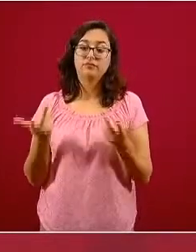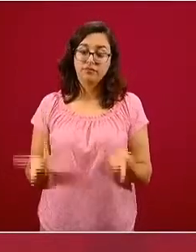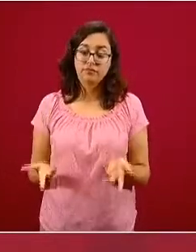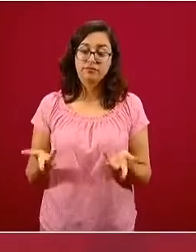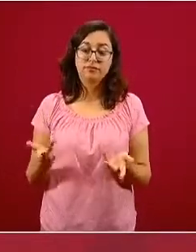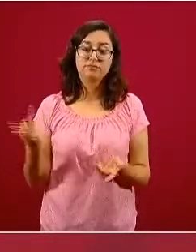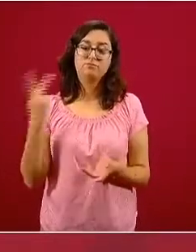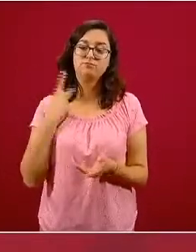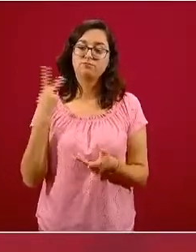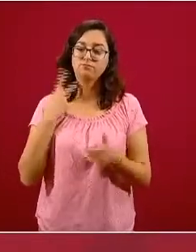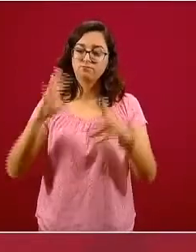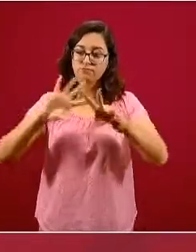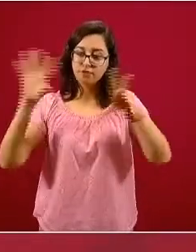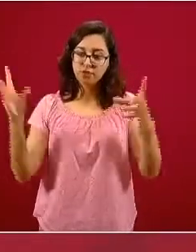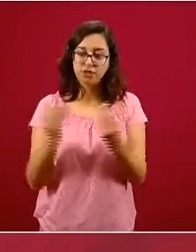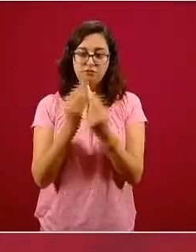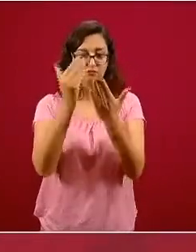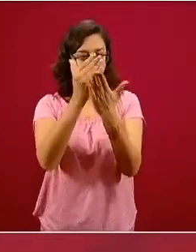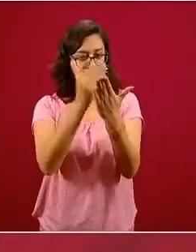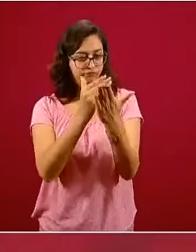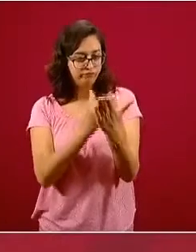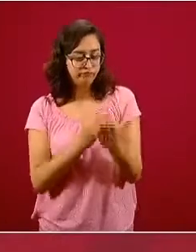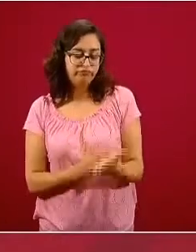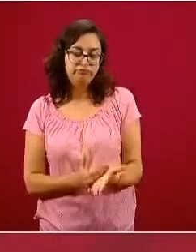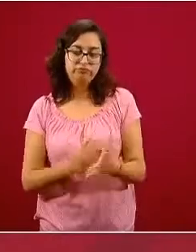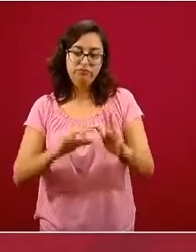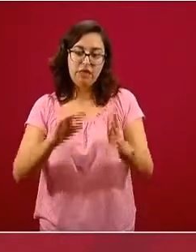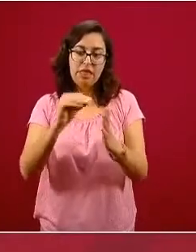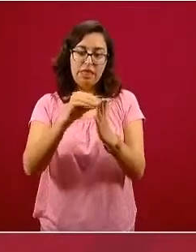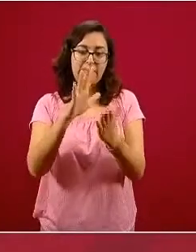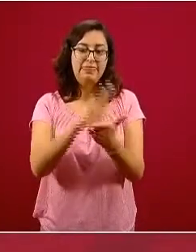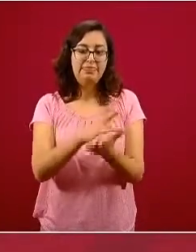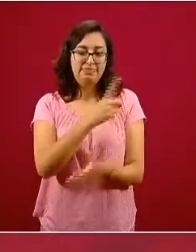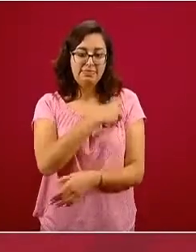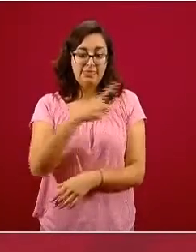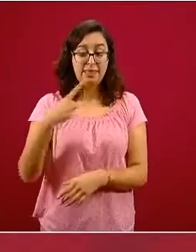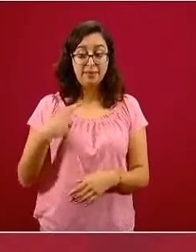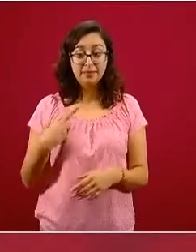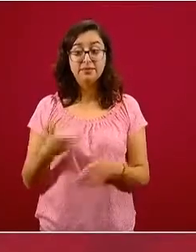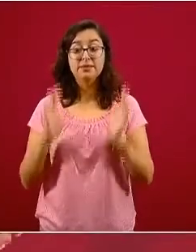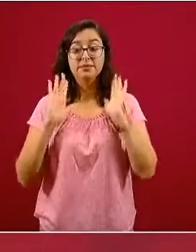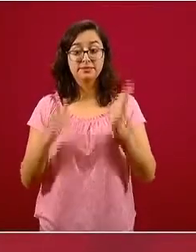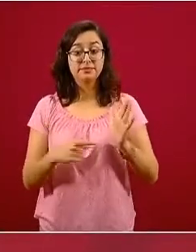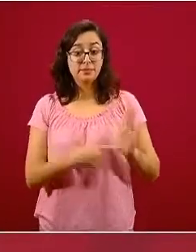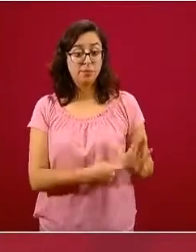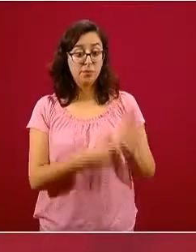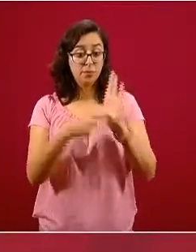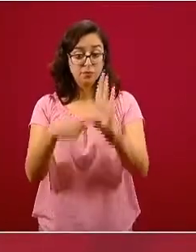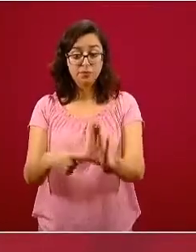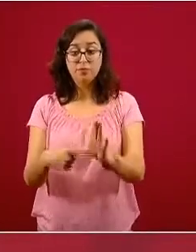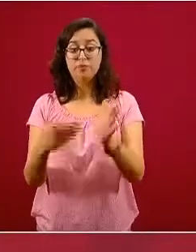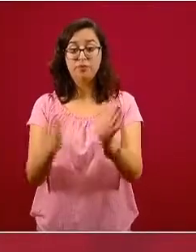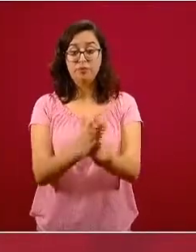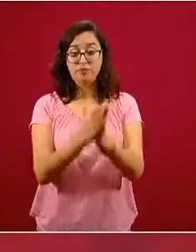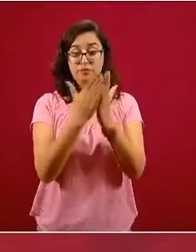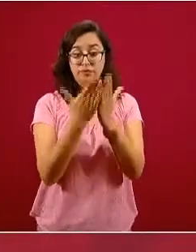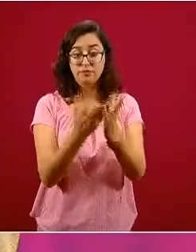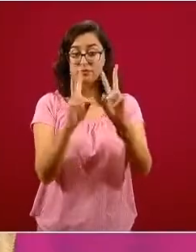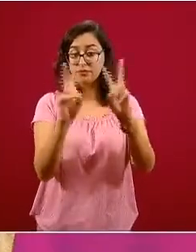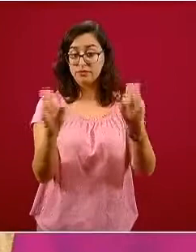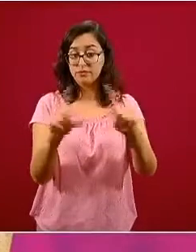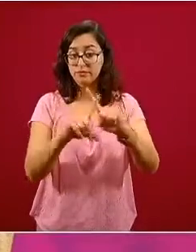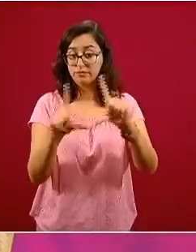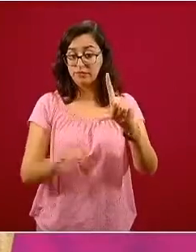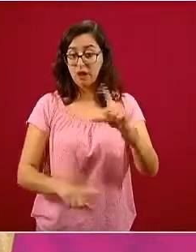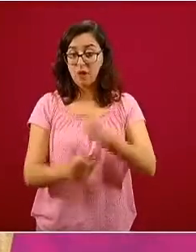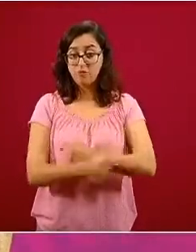una política integral. En los documentos que nos ha presentado, incluyendo el libro de la obesidad en México,